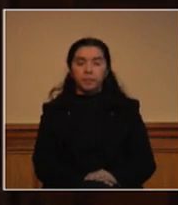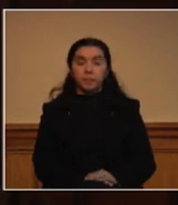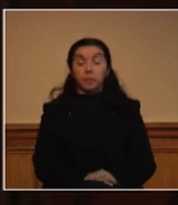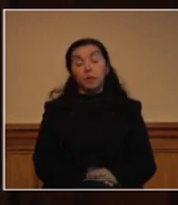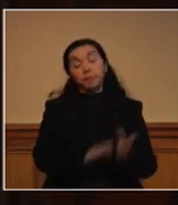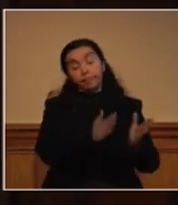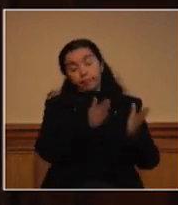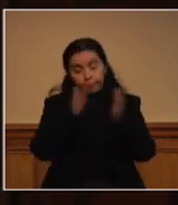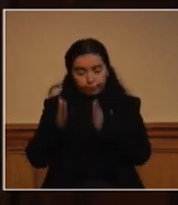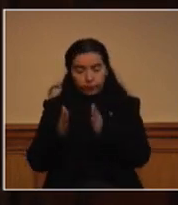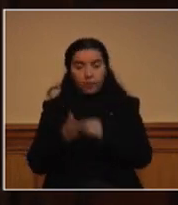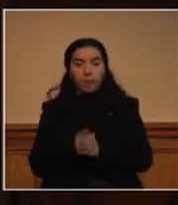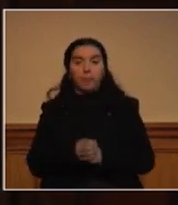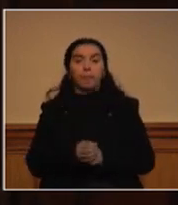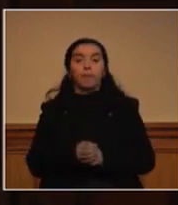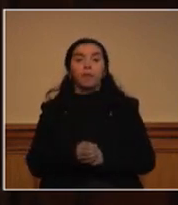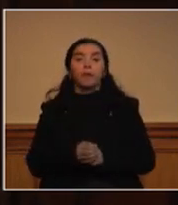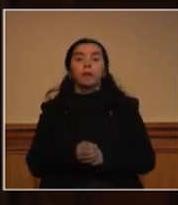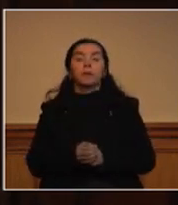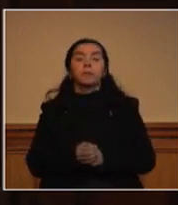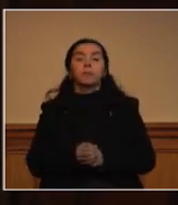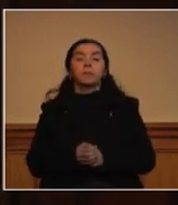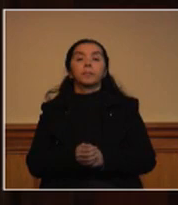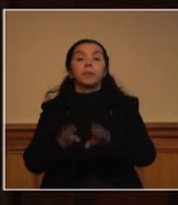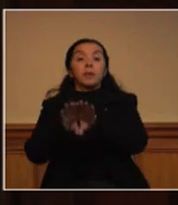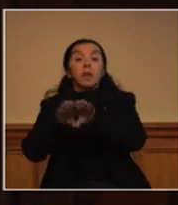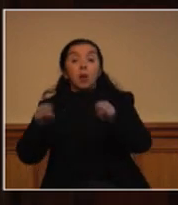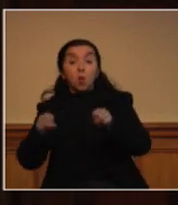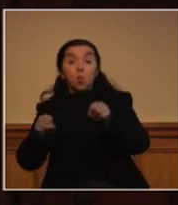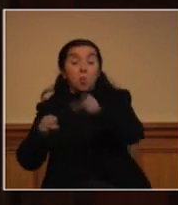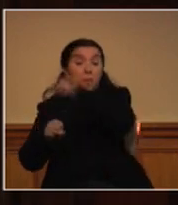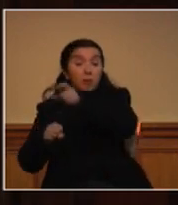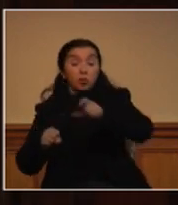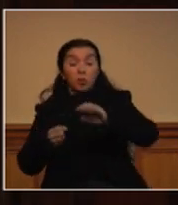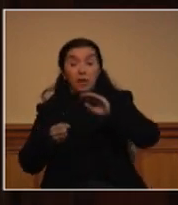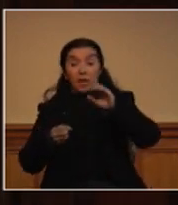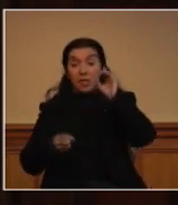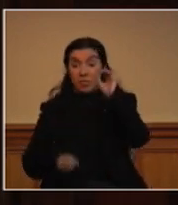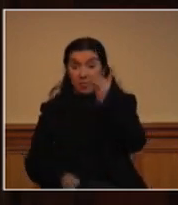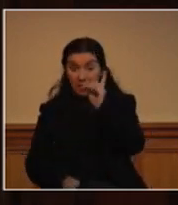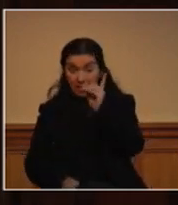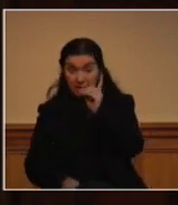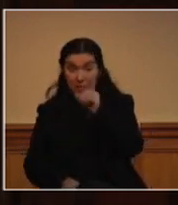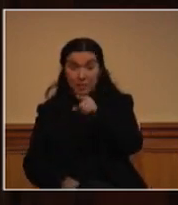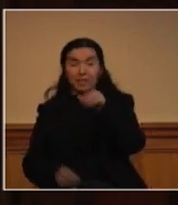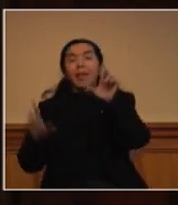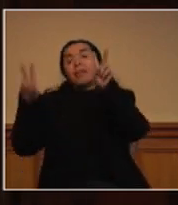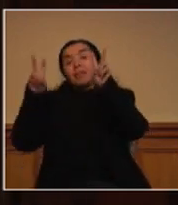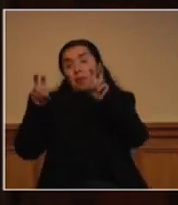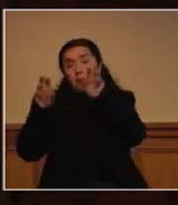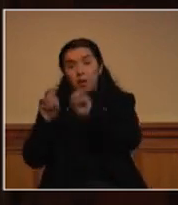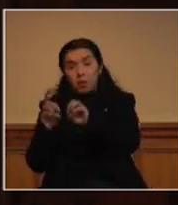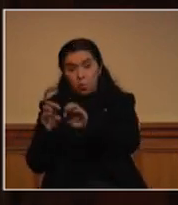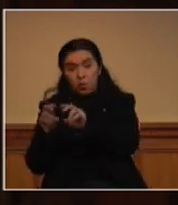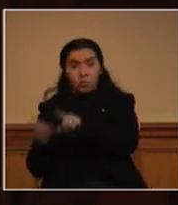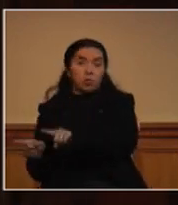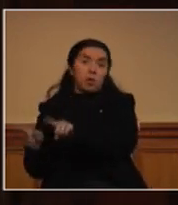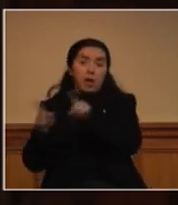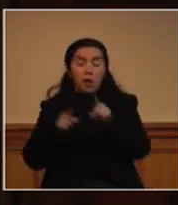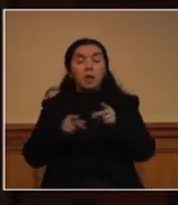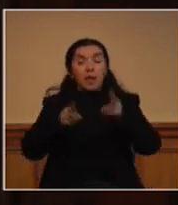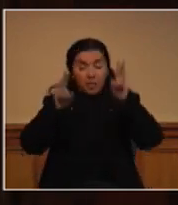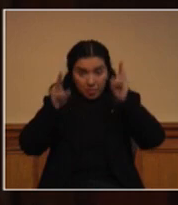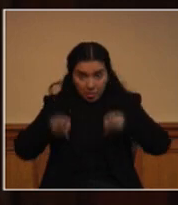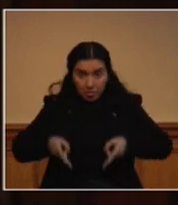Por otra parte, la Convención sobre los Derechos de las Personas con Discapacidad, todo esto estamos viendo en el ámbito educativo, pero ahora vamos a los derechos